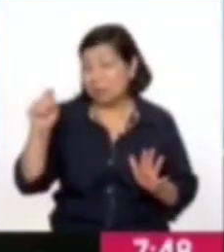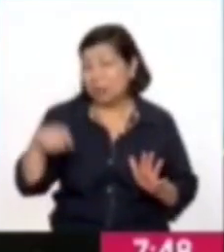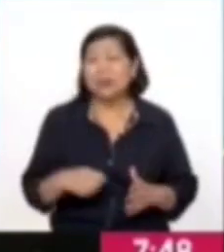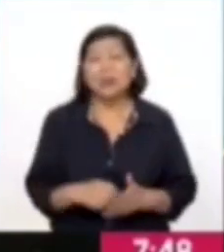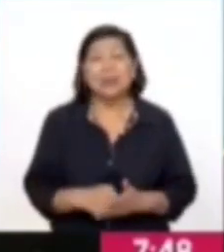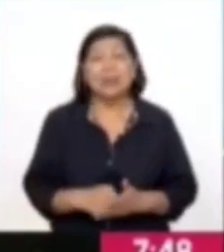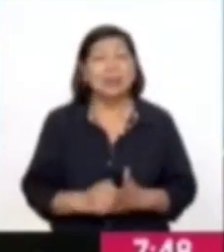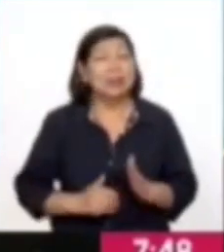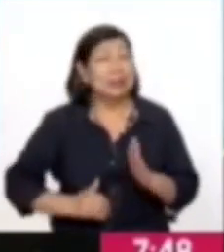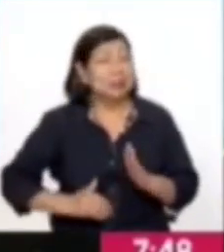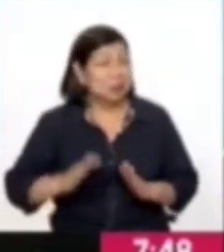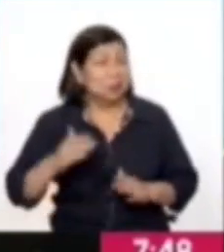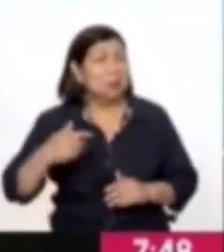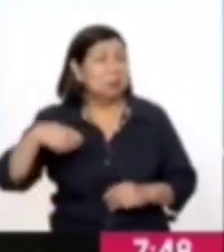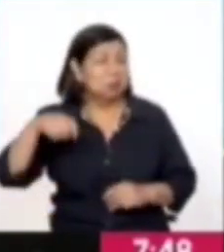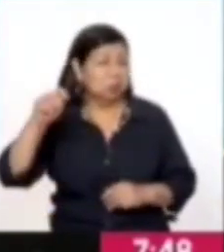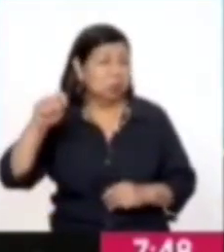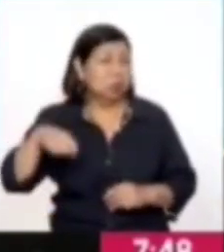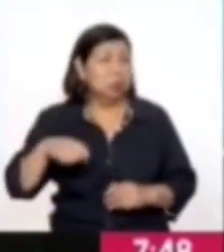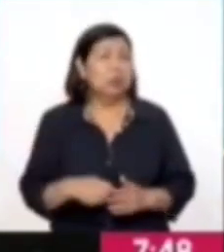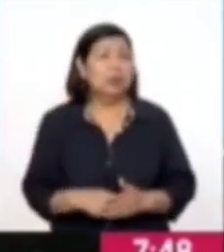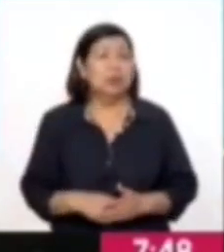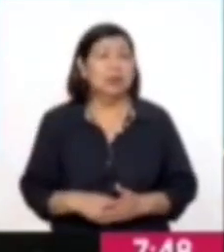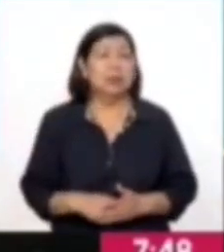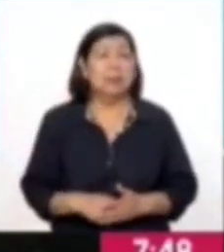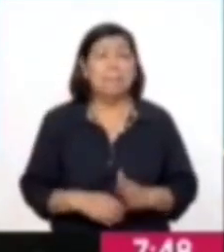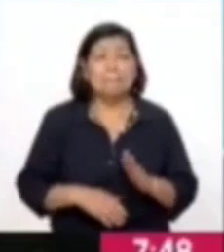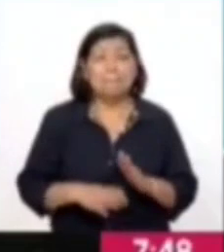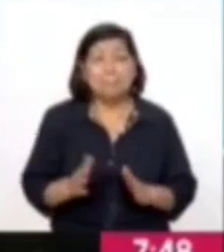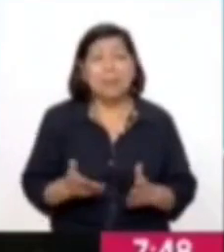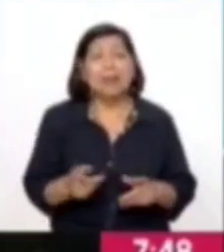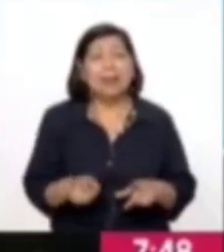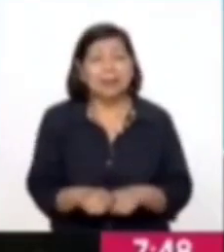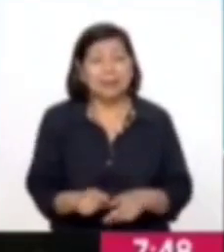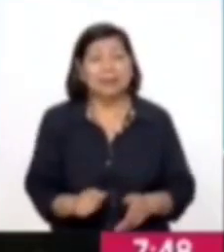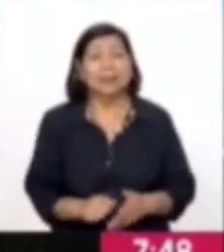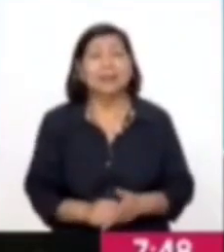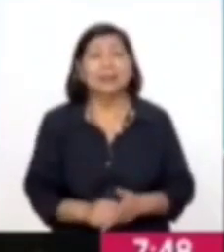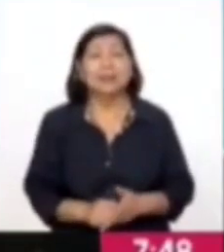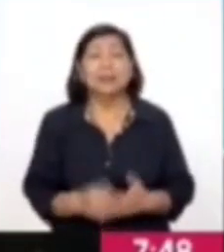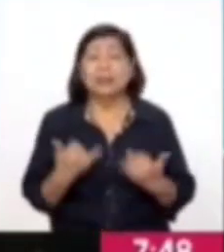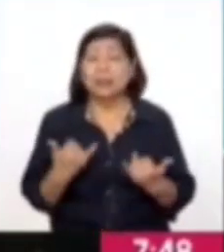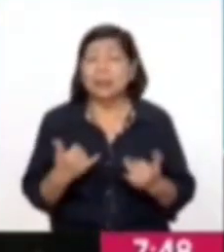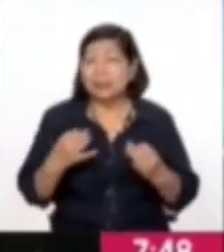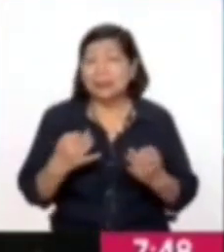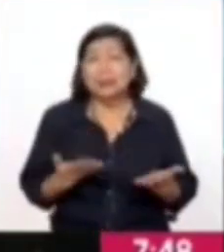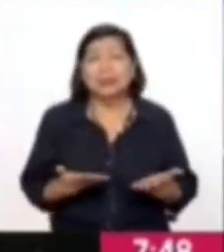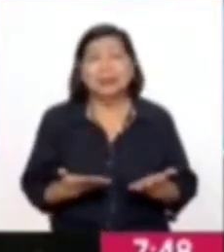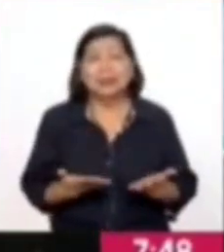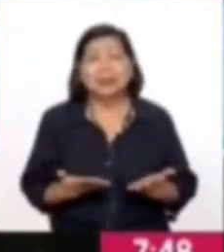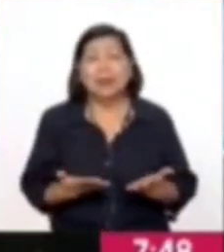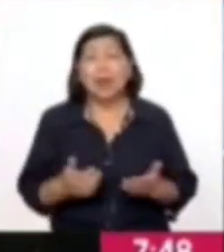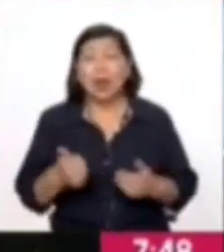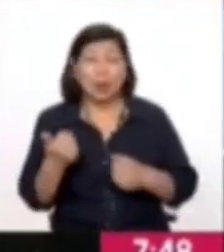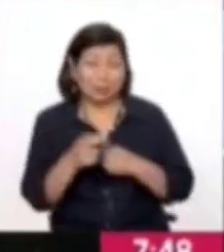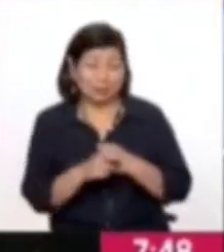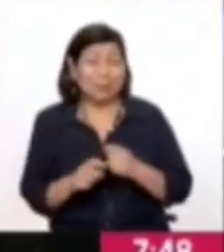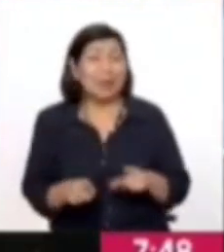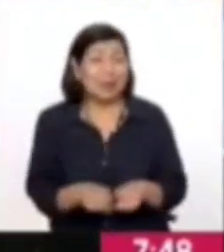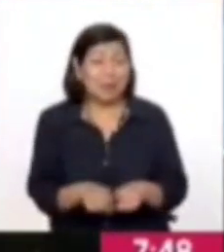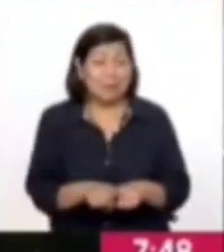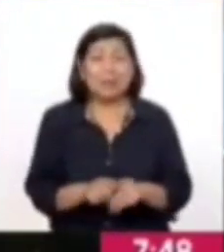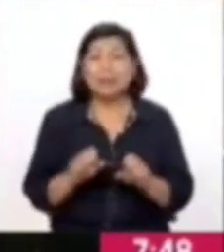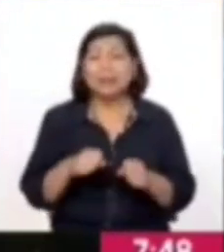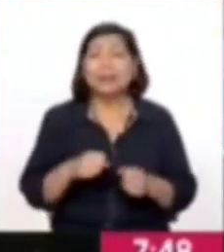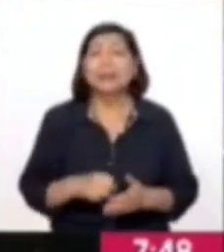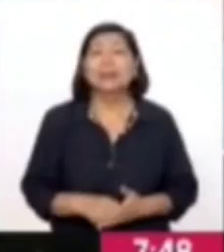80%, ¿no? Entonces hay un porcentaje Claro. Y las líneas de Nazca, me bastante imagino también, fuerte. que no mencionaba, pero eso definitivamente tiene que ver con el extranjero, ¿no?